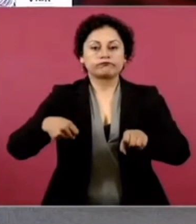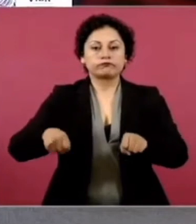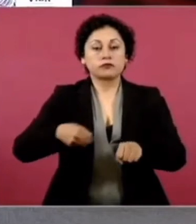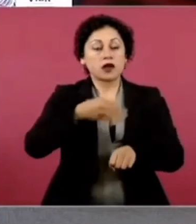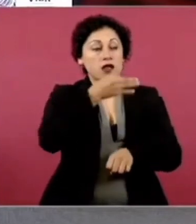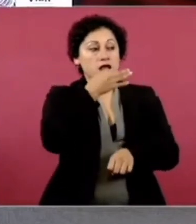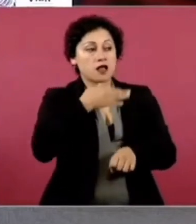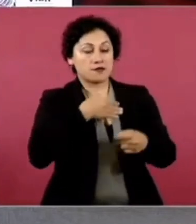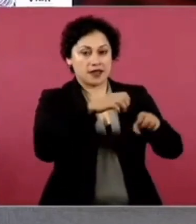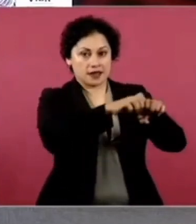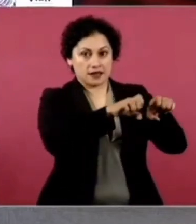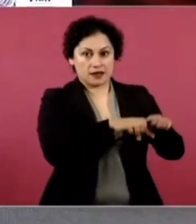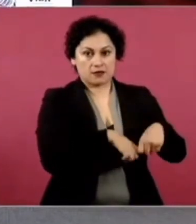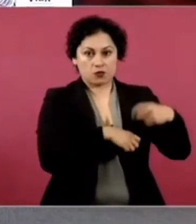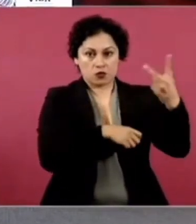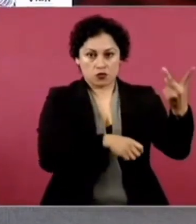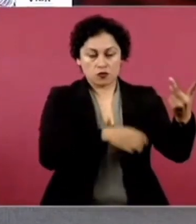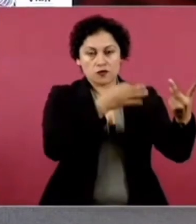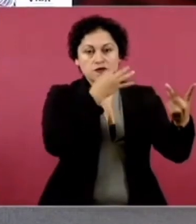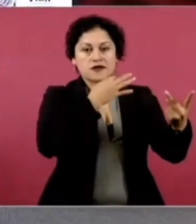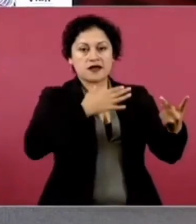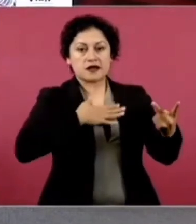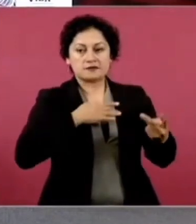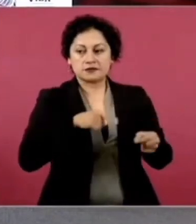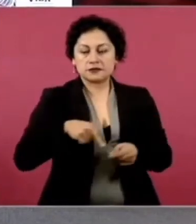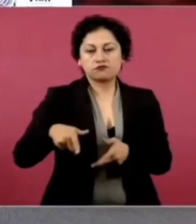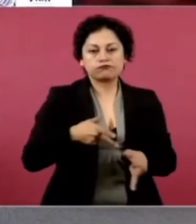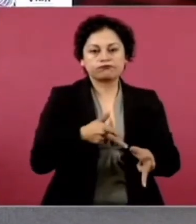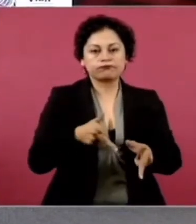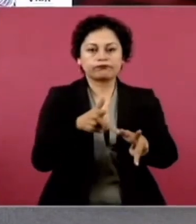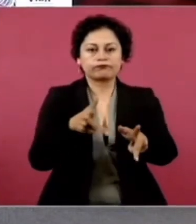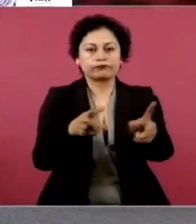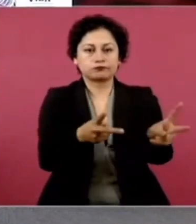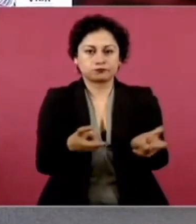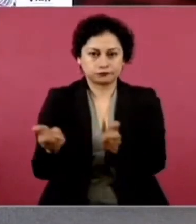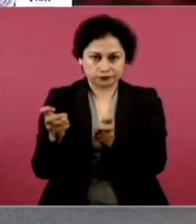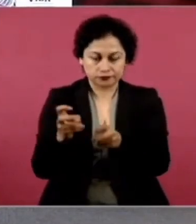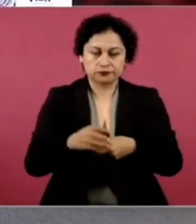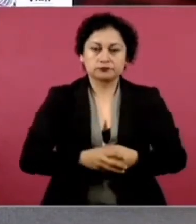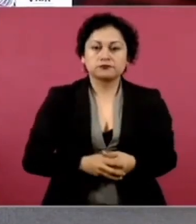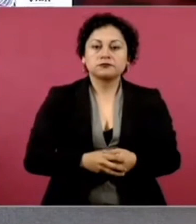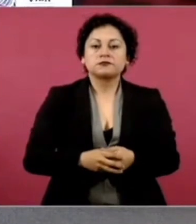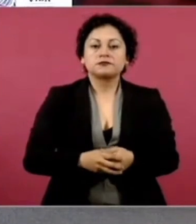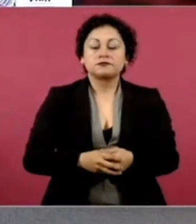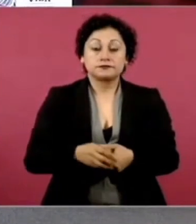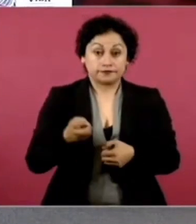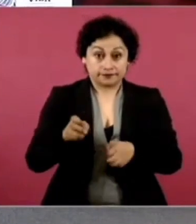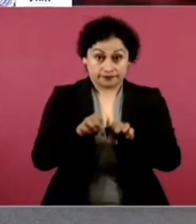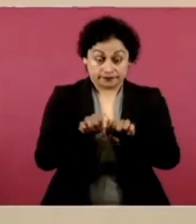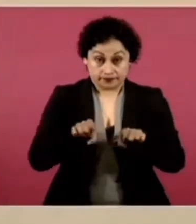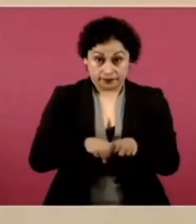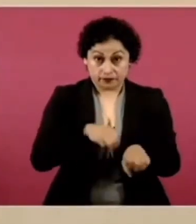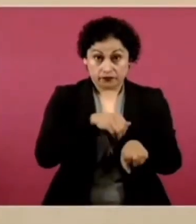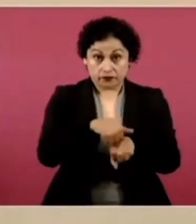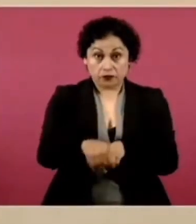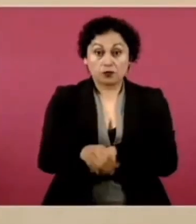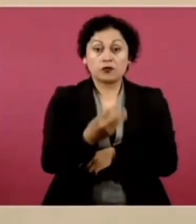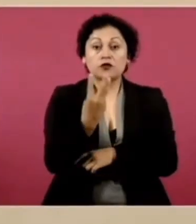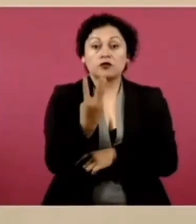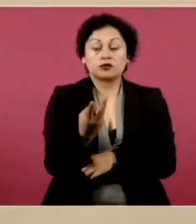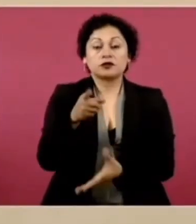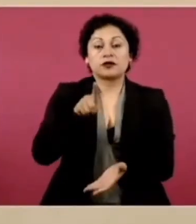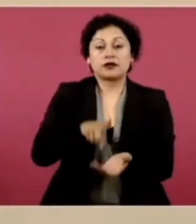del aeropuerto a las víctimas para después despojarlas de sus pertenencias. A este equipo pertenecía